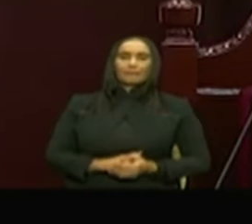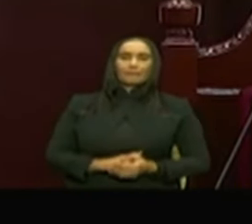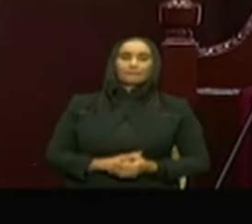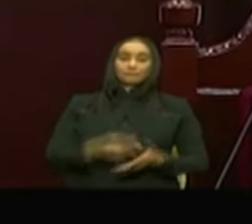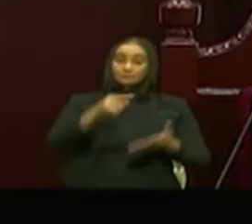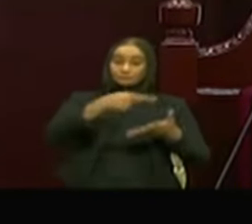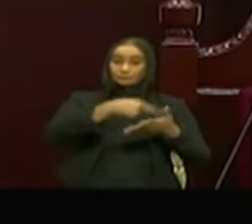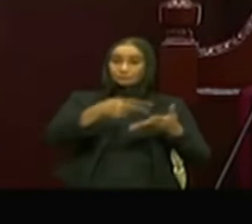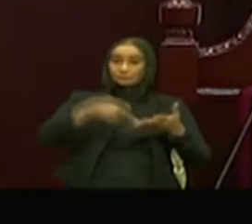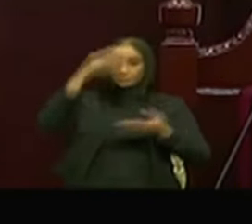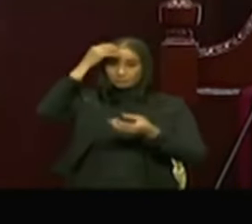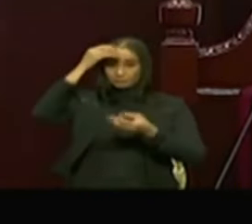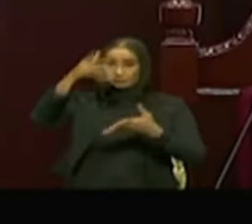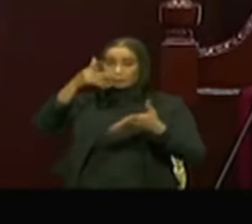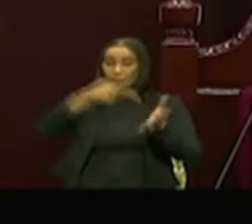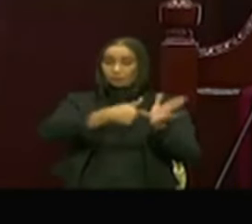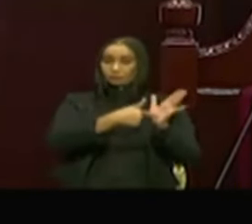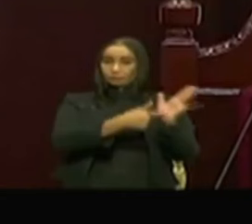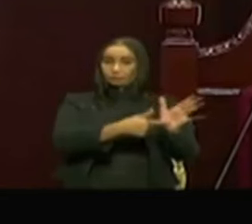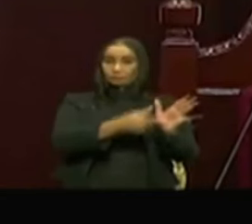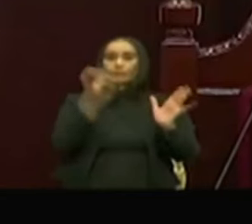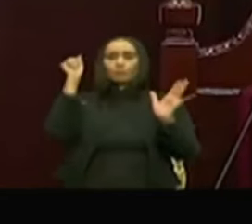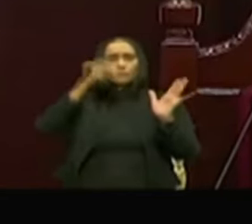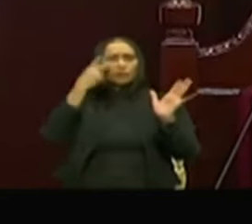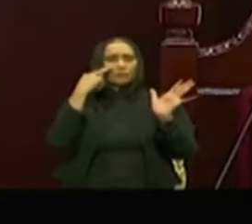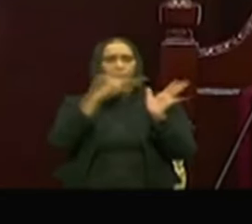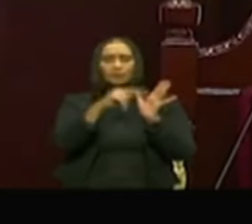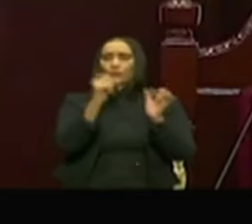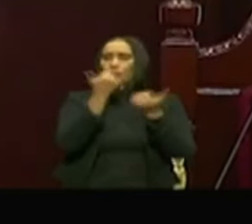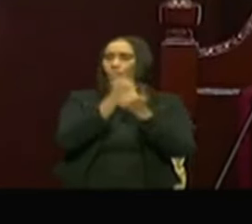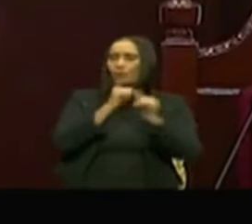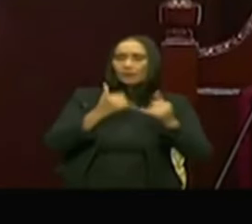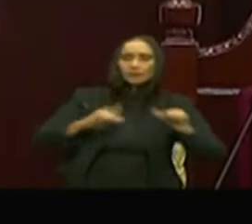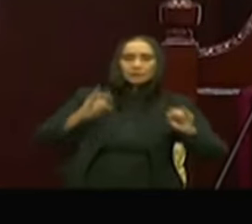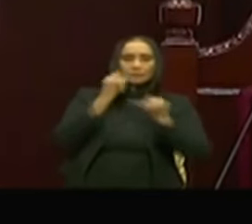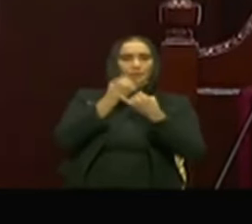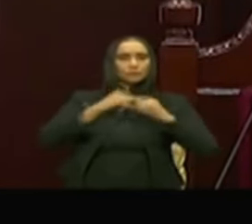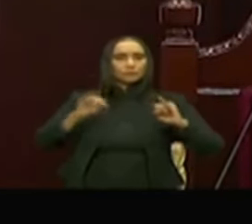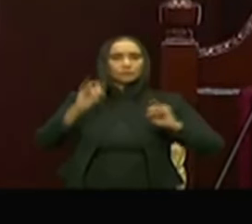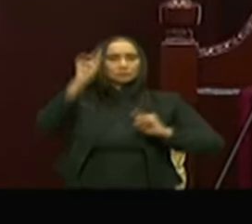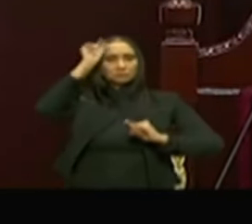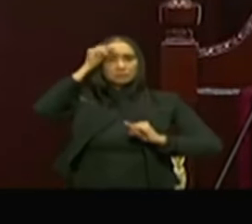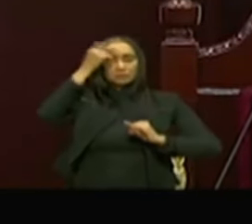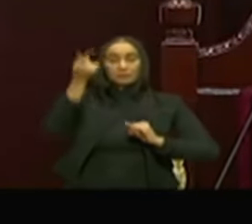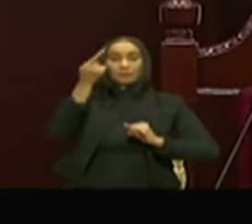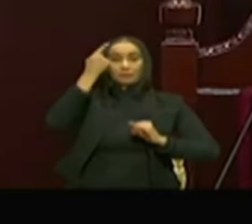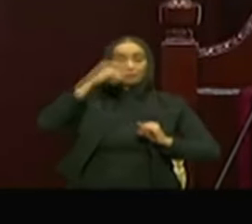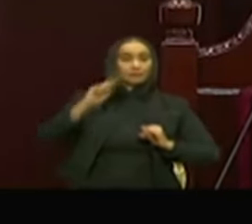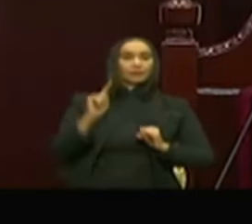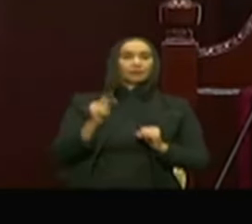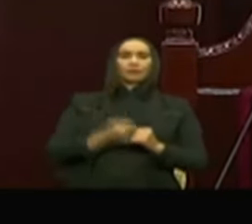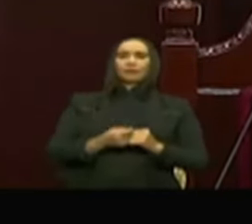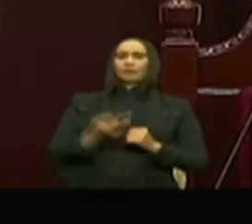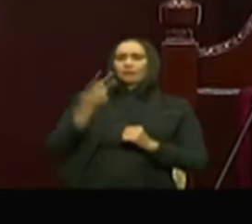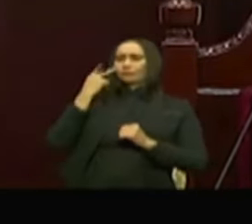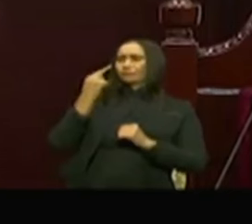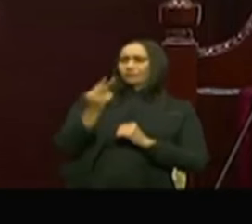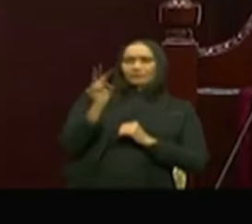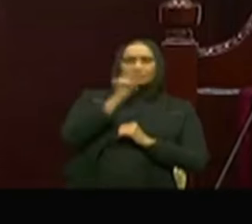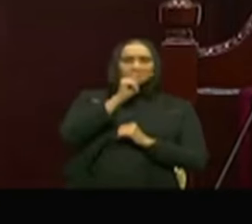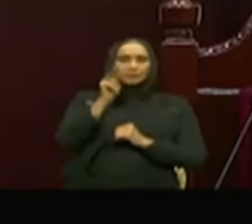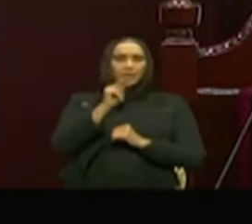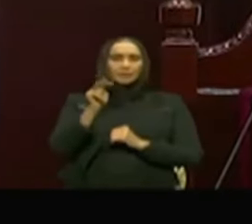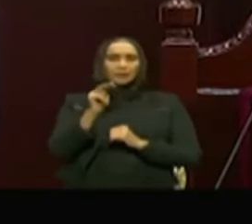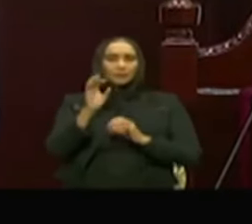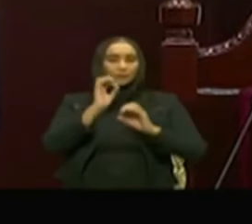Estos datos oficiales se pueden constatar en cualquier organismo gubernamental, pero ¿y si miramos lo que dicen